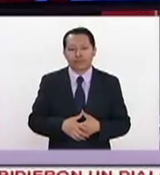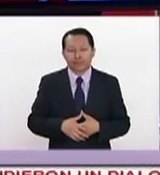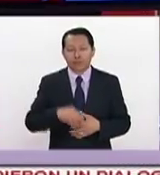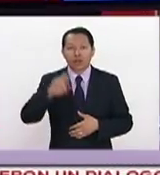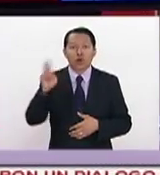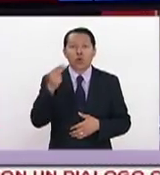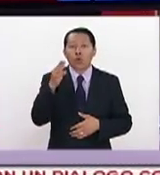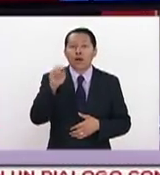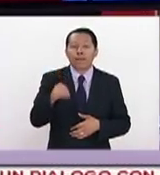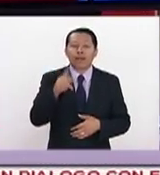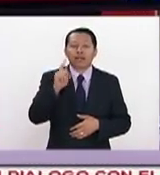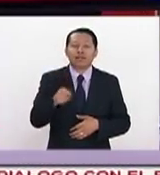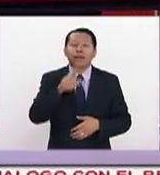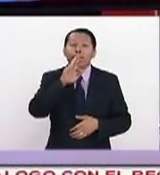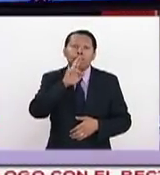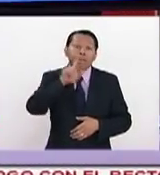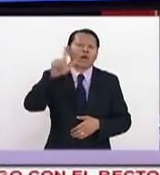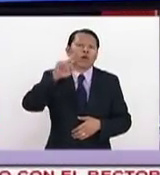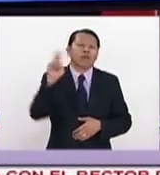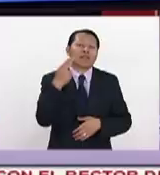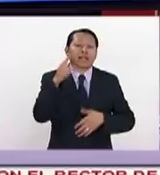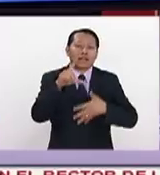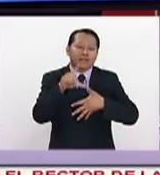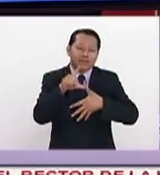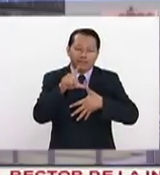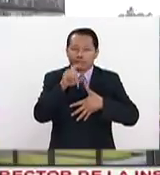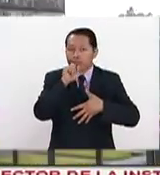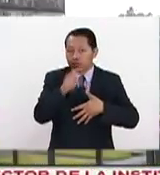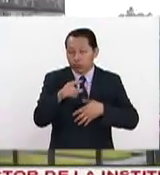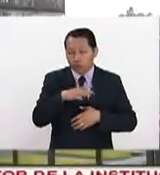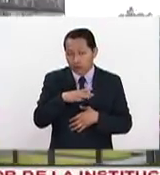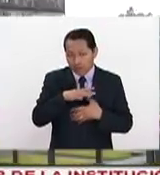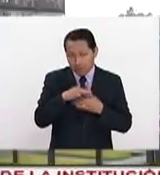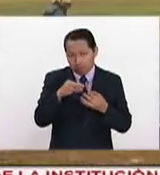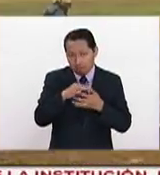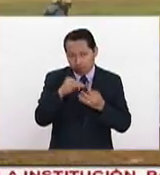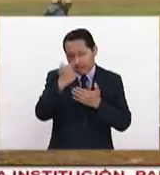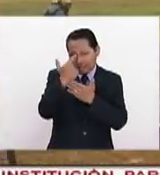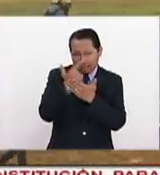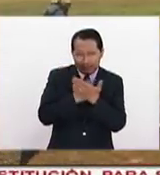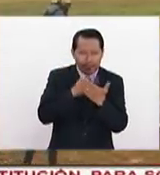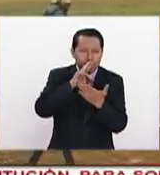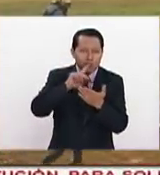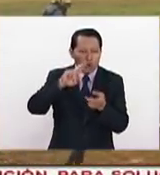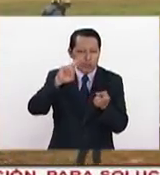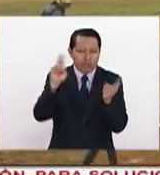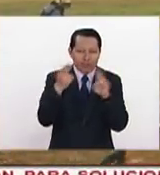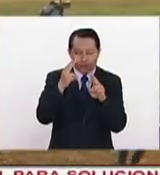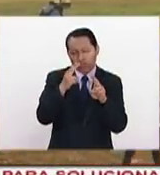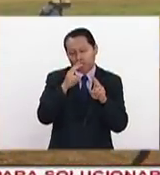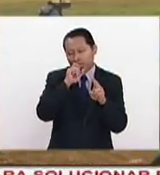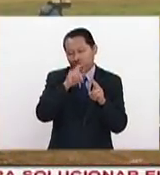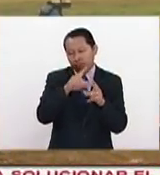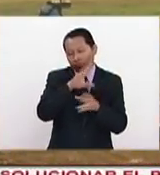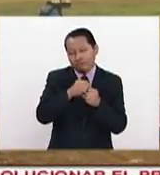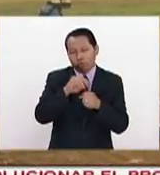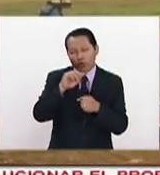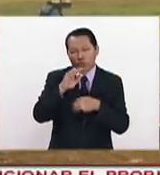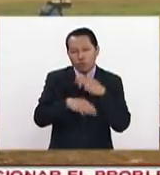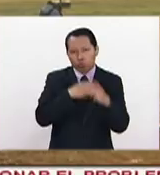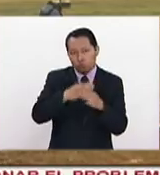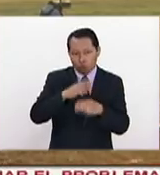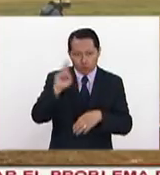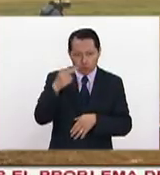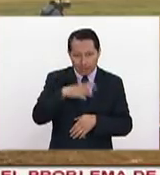La UNAM se colocó como la mejor universidad de América Latina, esto de acuerdo con el ranking de las mejores universidades del mundo que publica